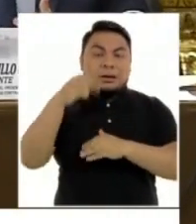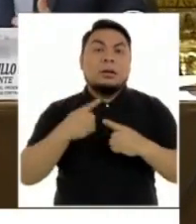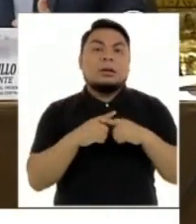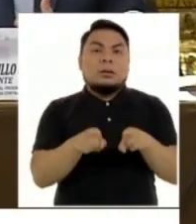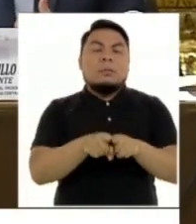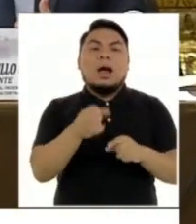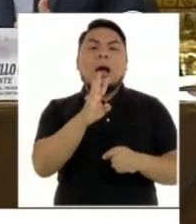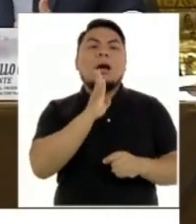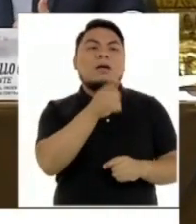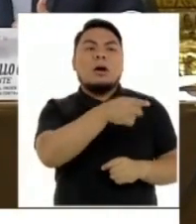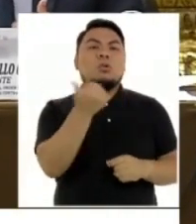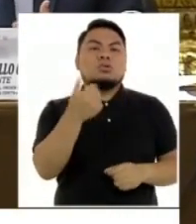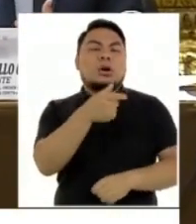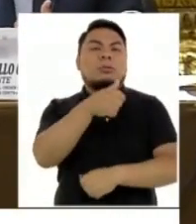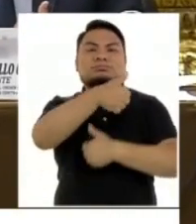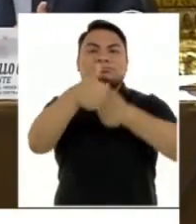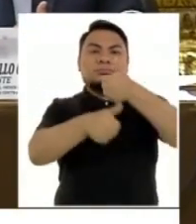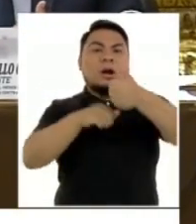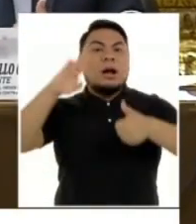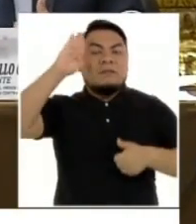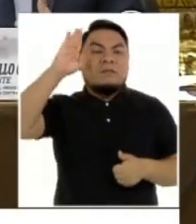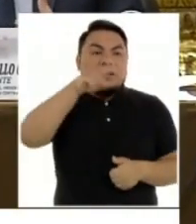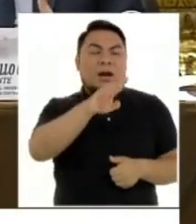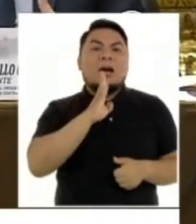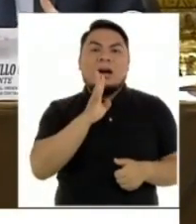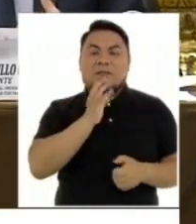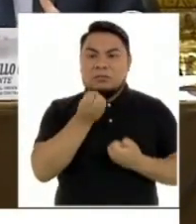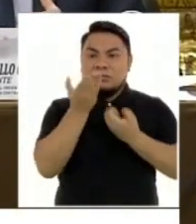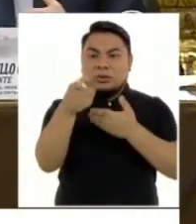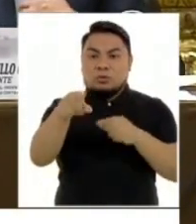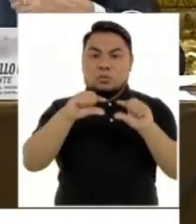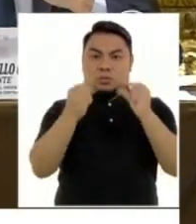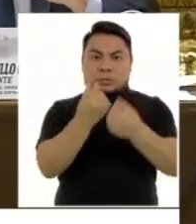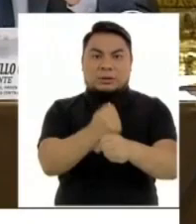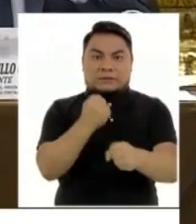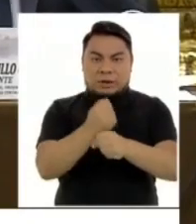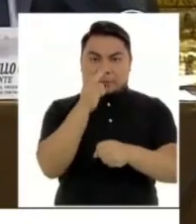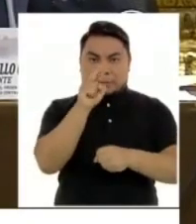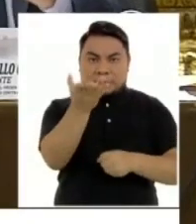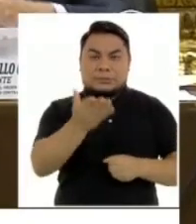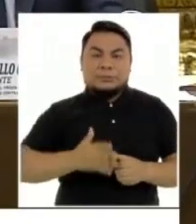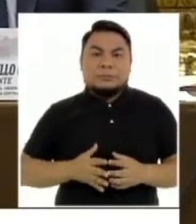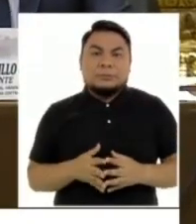de los suboficiales de la DIVIAC que ya han declarado ante este grupo de trabajo. Veamos.